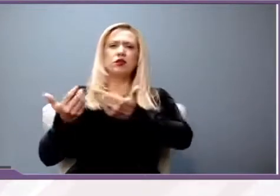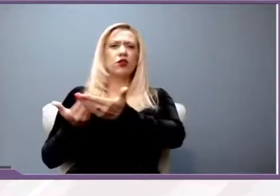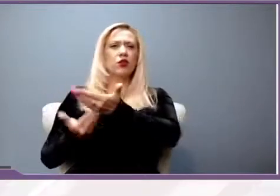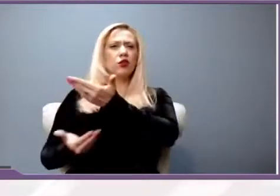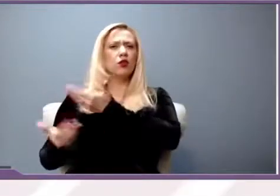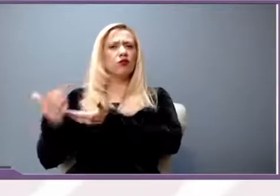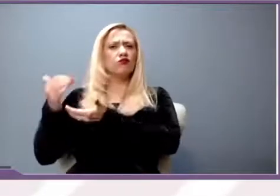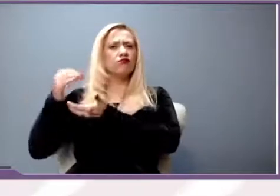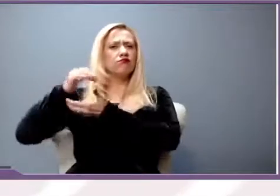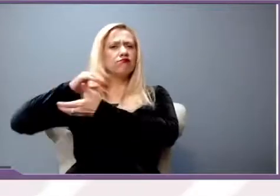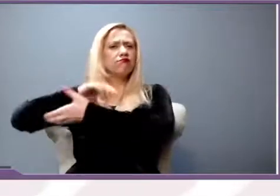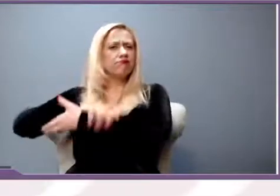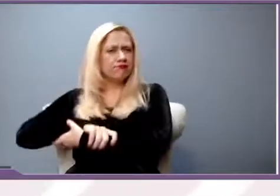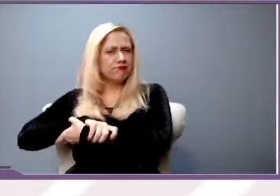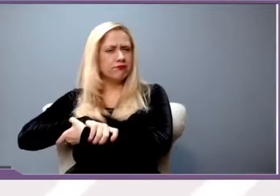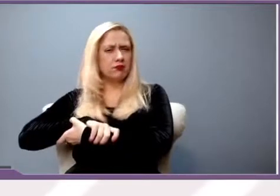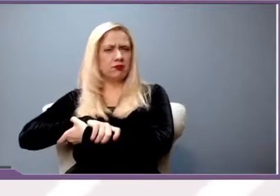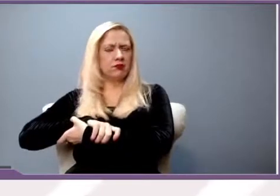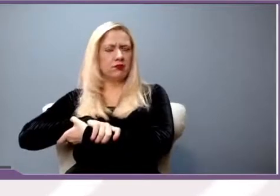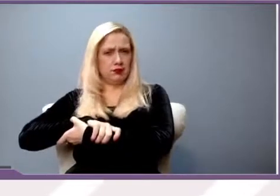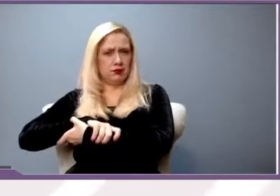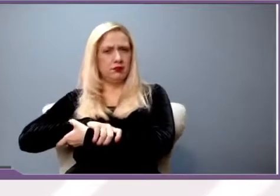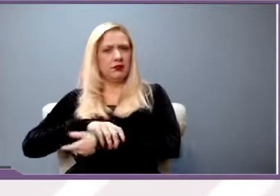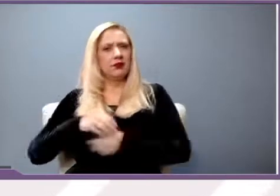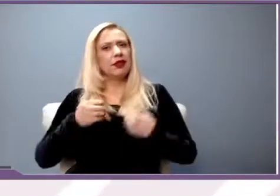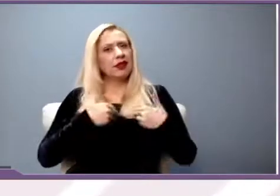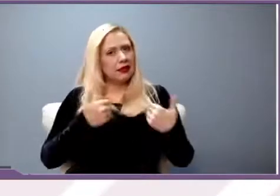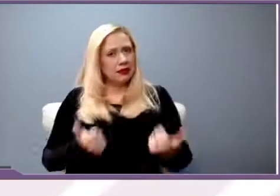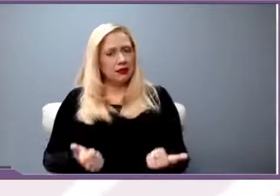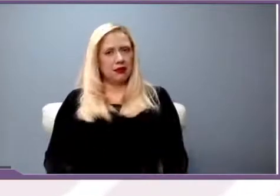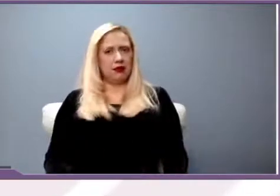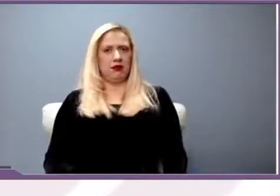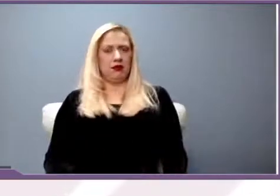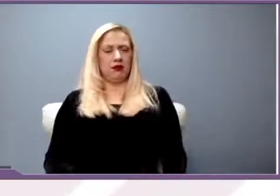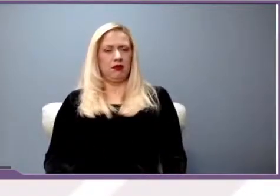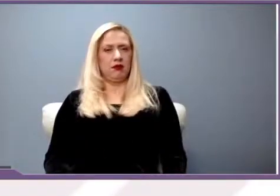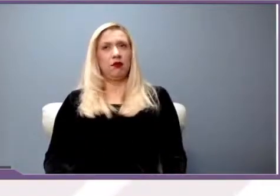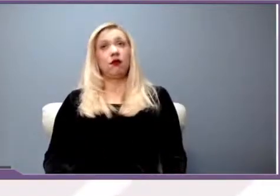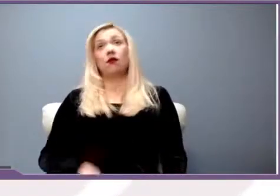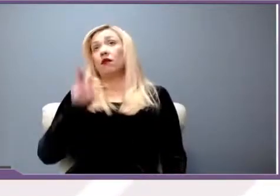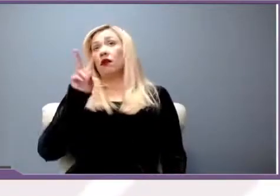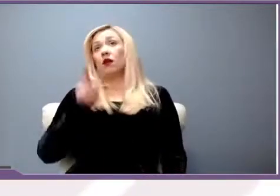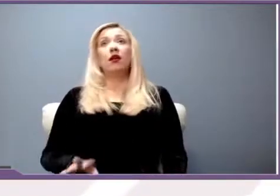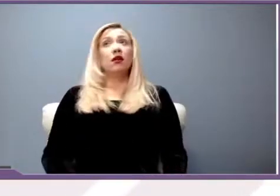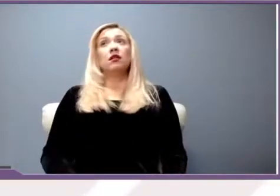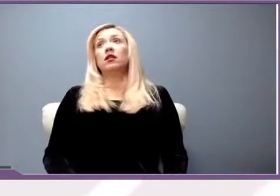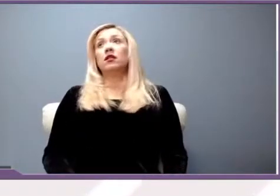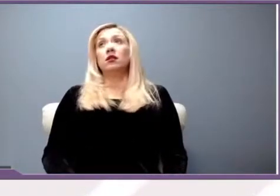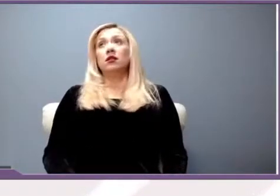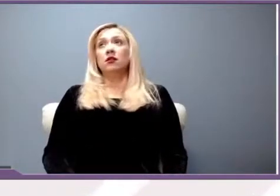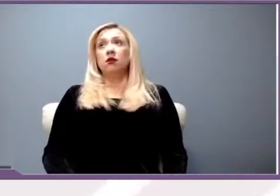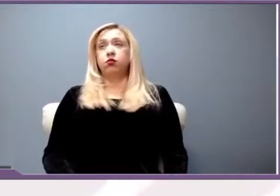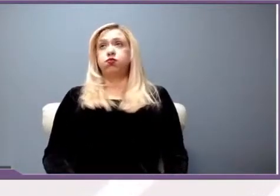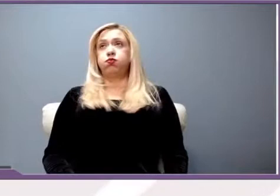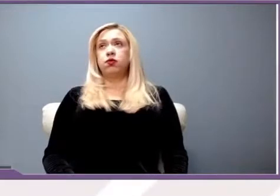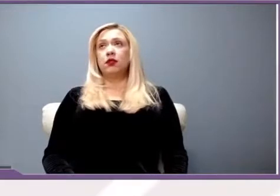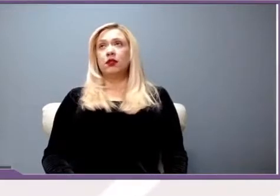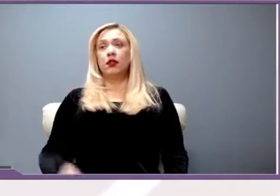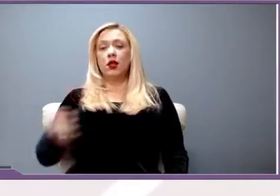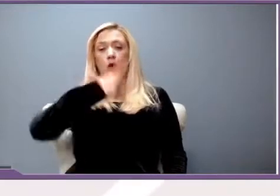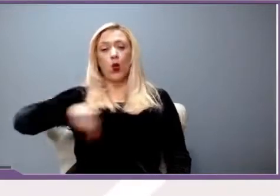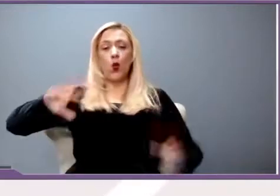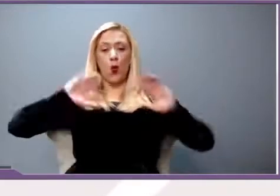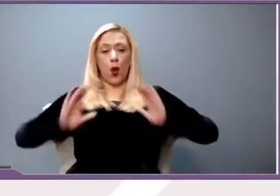y entendamos lo que he dicho anteriormente, que esto es una batalla contra el control de los cuerpos,